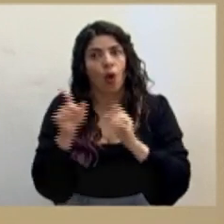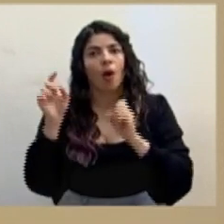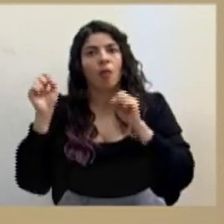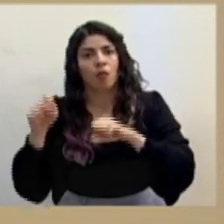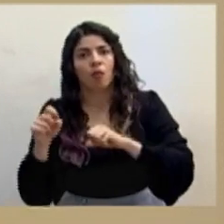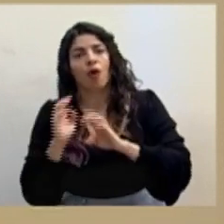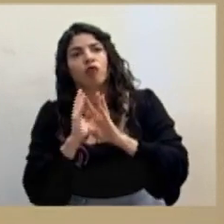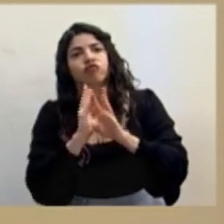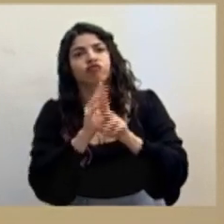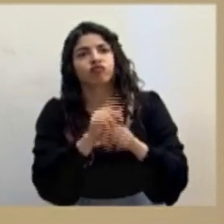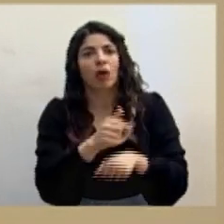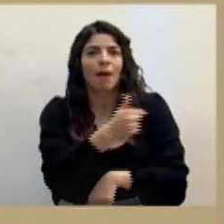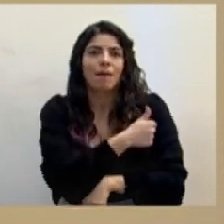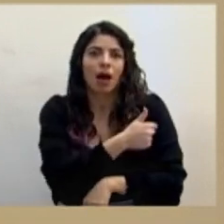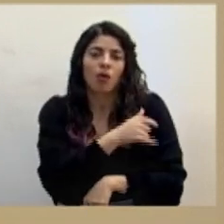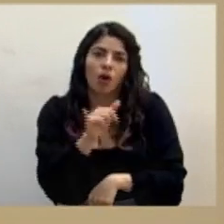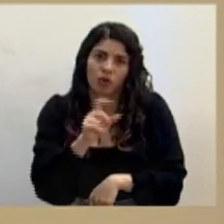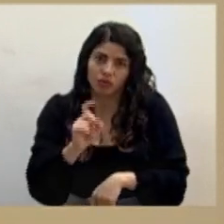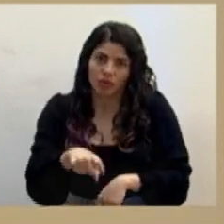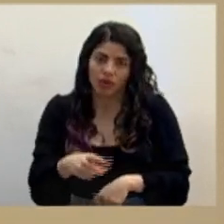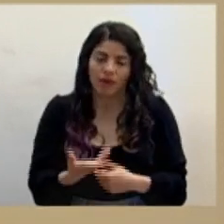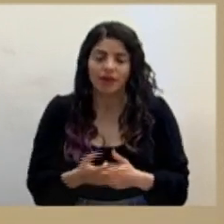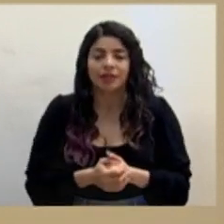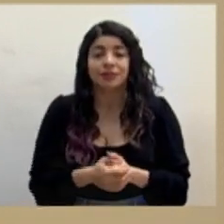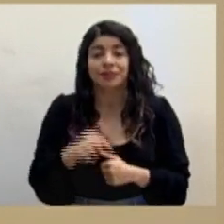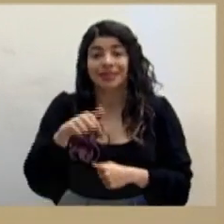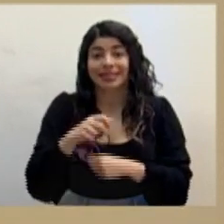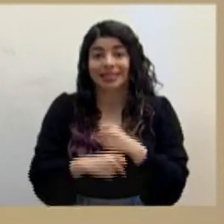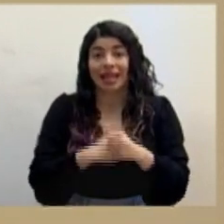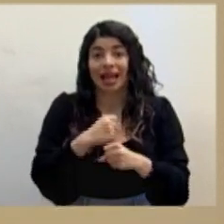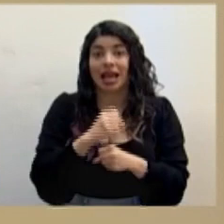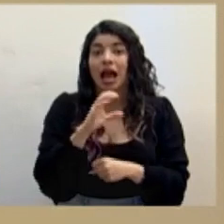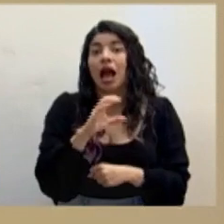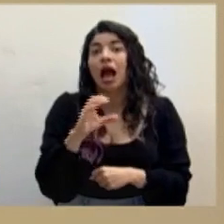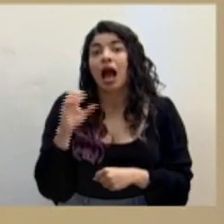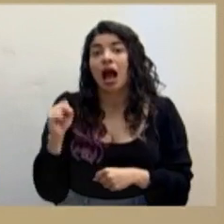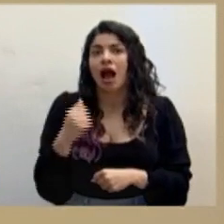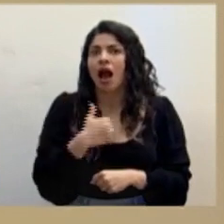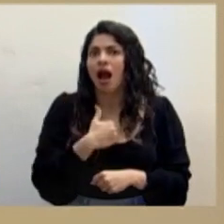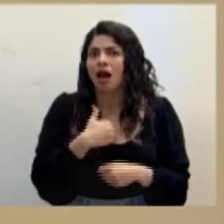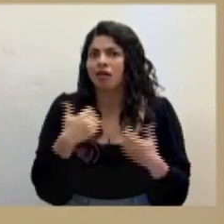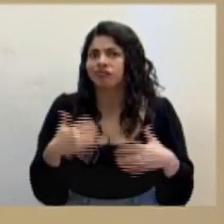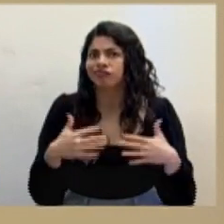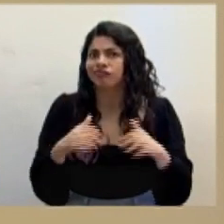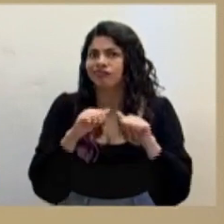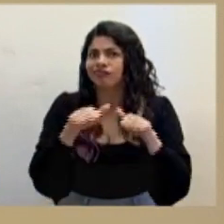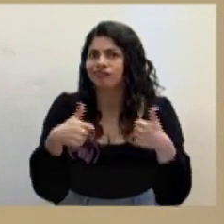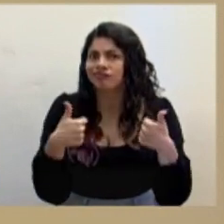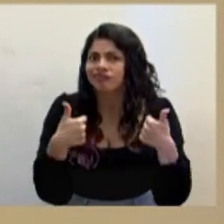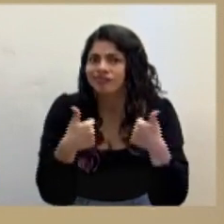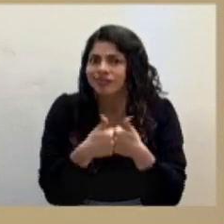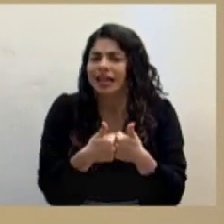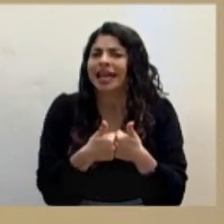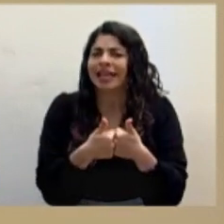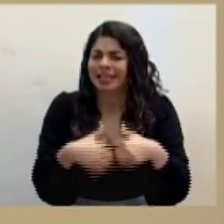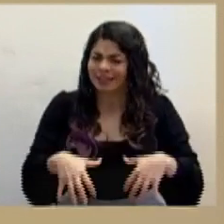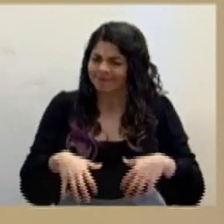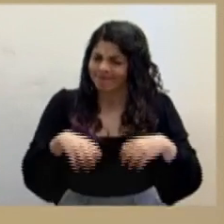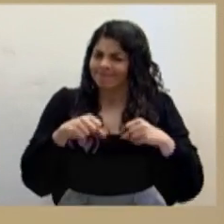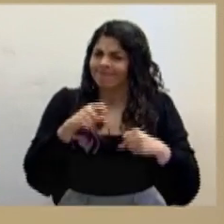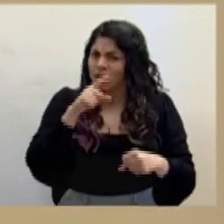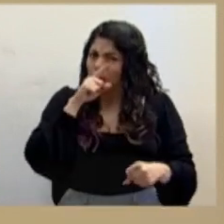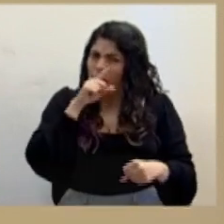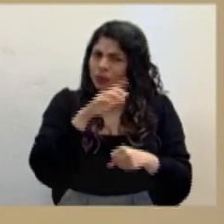vacunación como corresponde. Este año la Caja tiene un reto que está asumiéndose con total